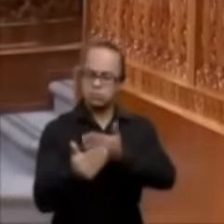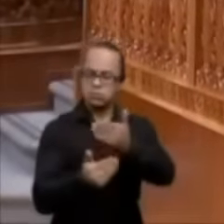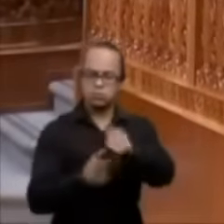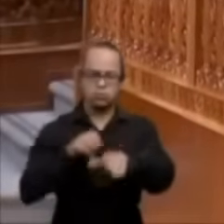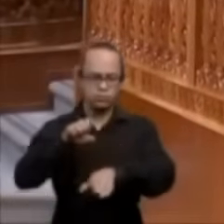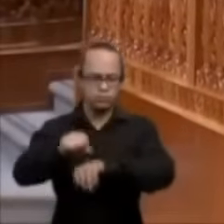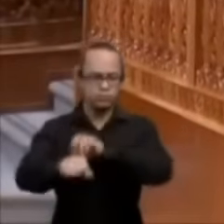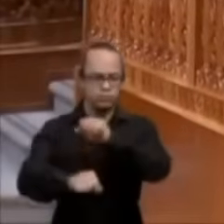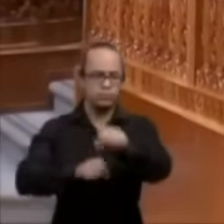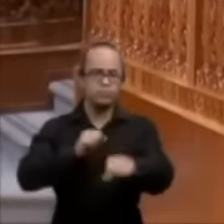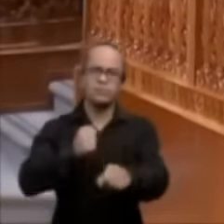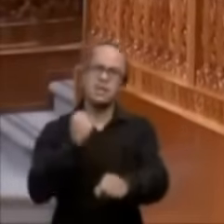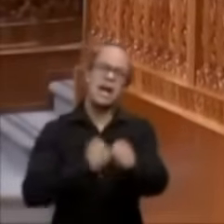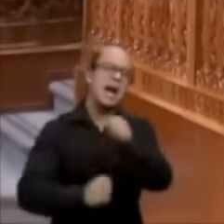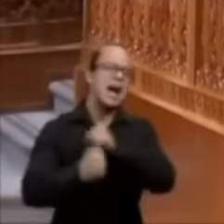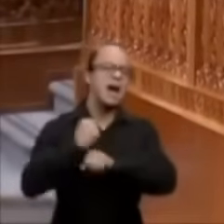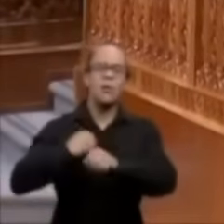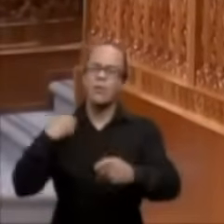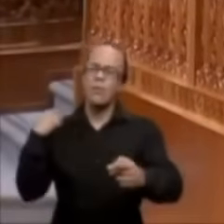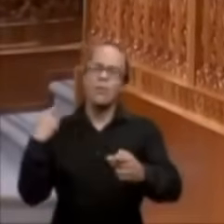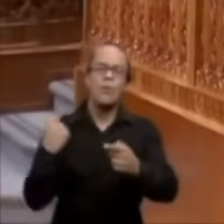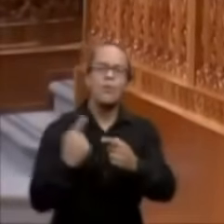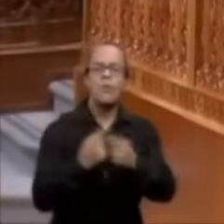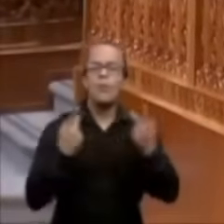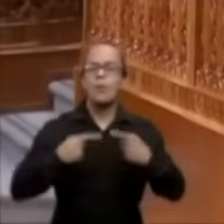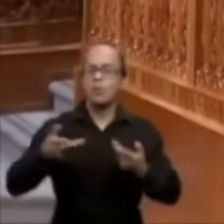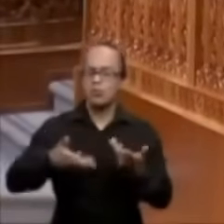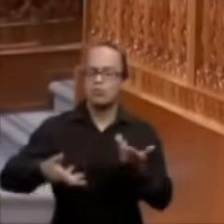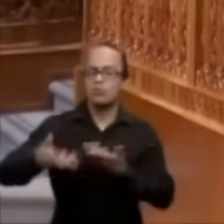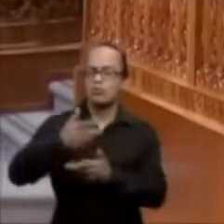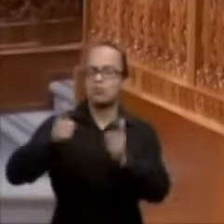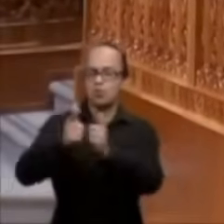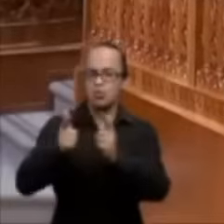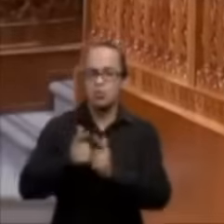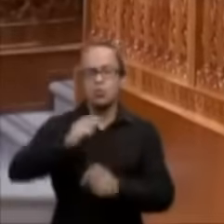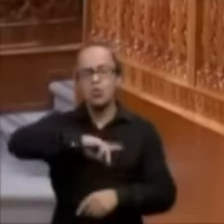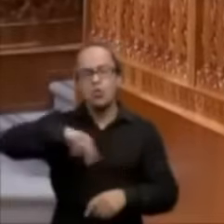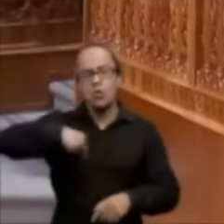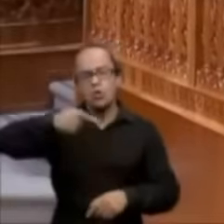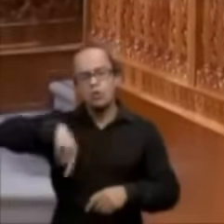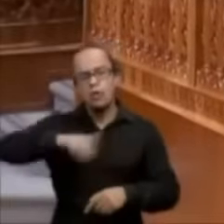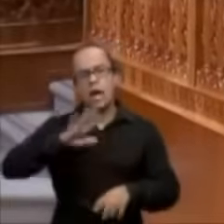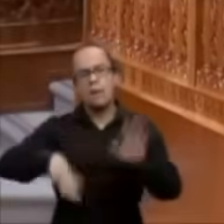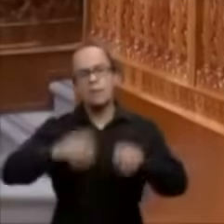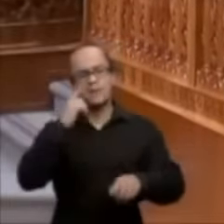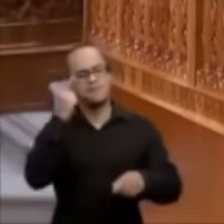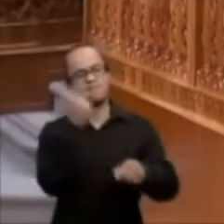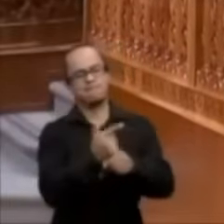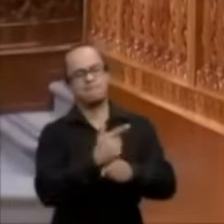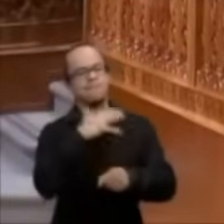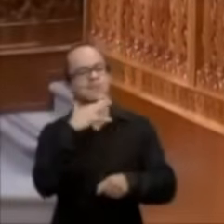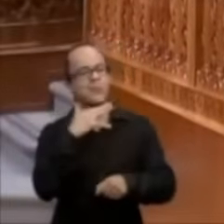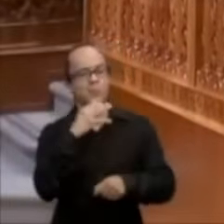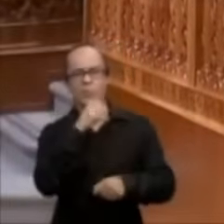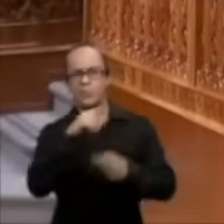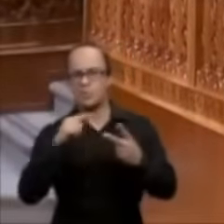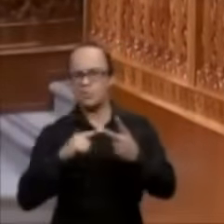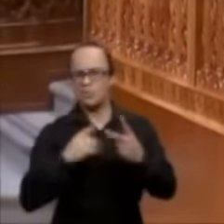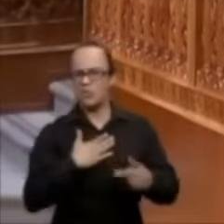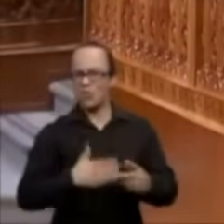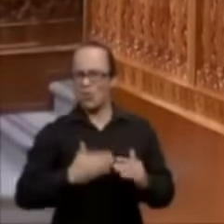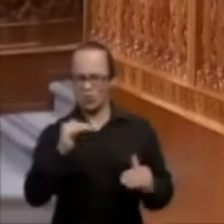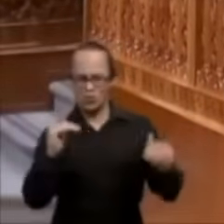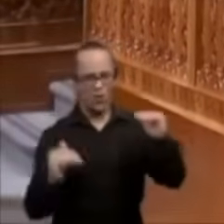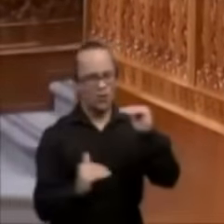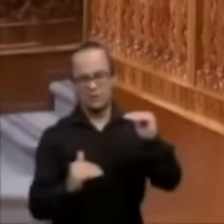del movimiento, nos hemos enfrentado a la corrupción y a las injusticias, pero también ha sido un camino